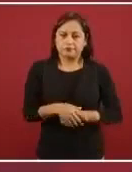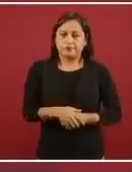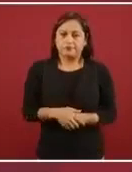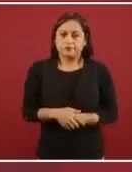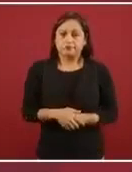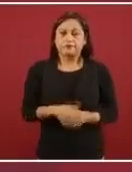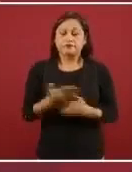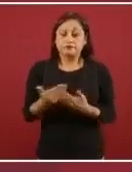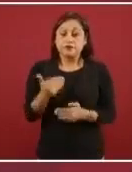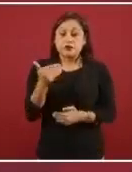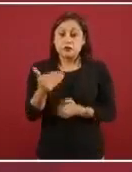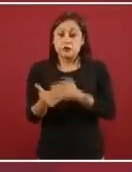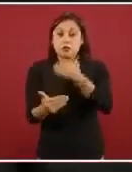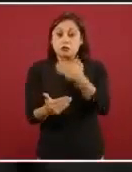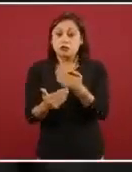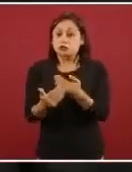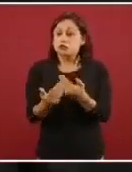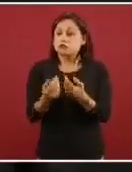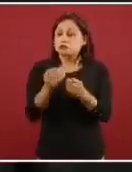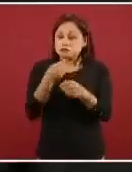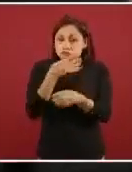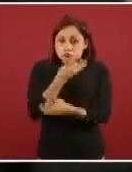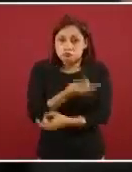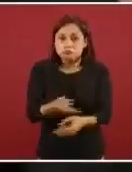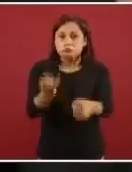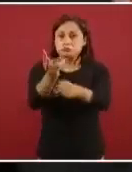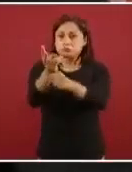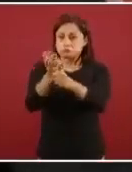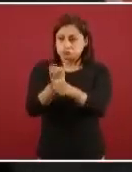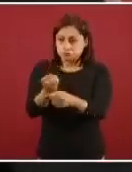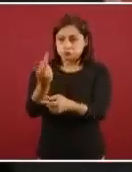Es un proceso de formación, estamos cuidando